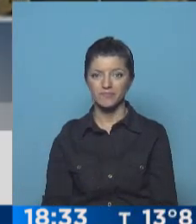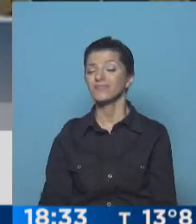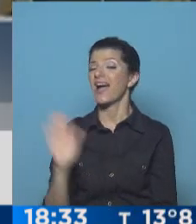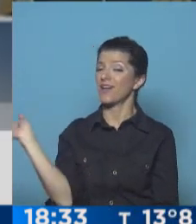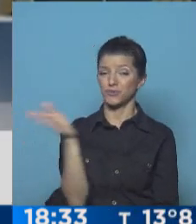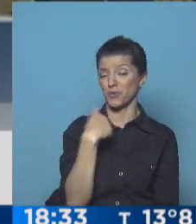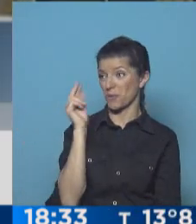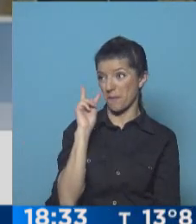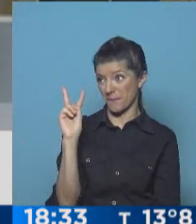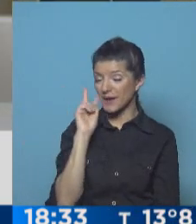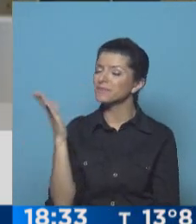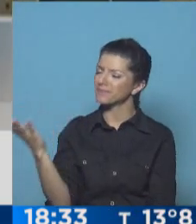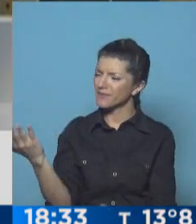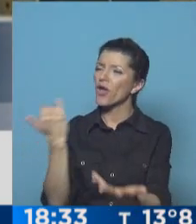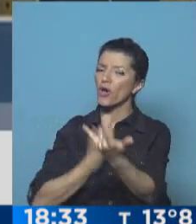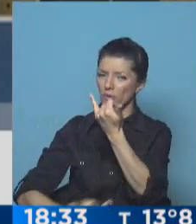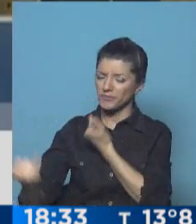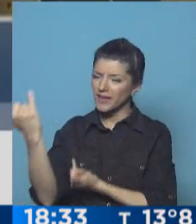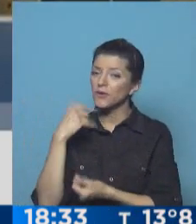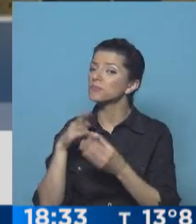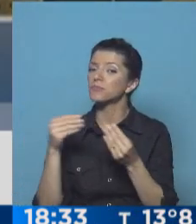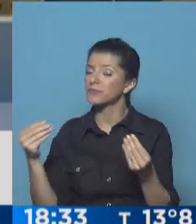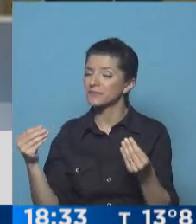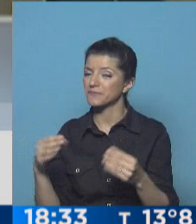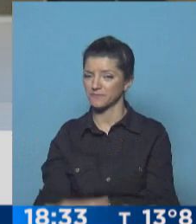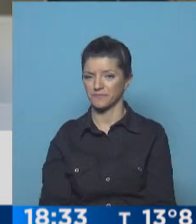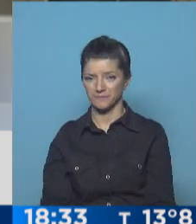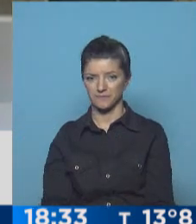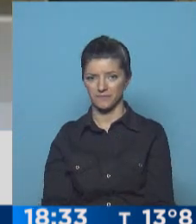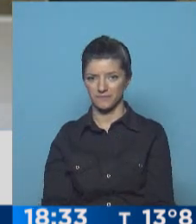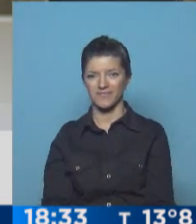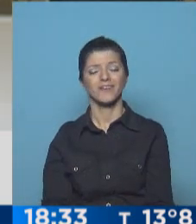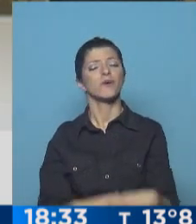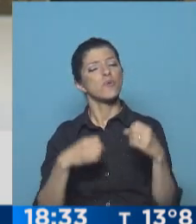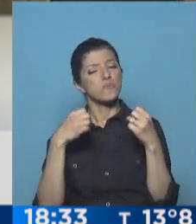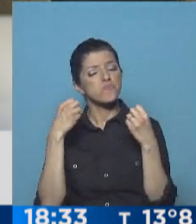estamos viendo. Bien. Contanos. Muy bien. ¿Qué estás haciendo hoy ahí? Muy bien, muy bien.